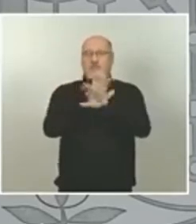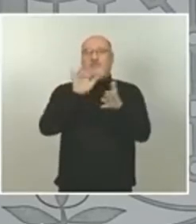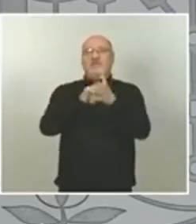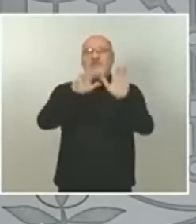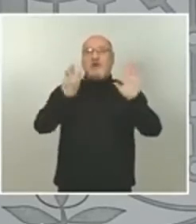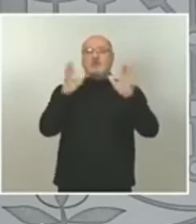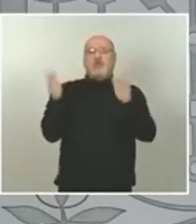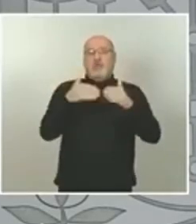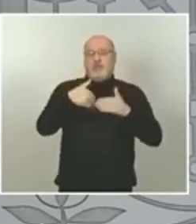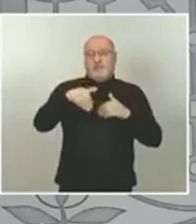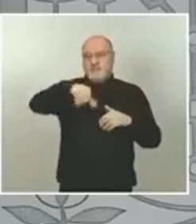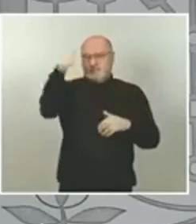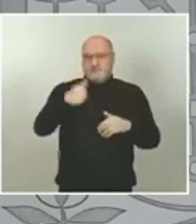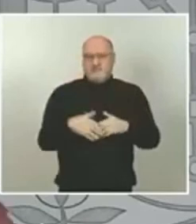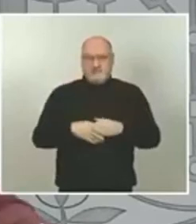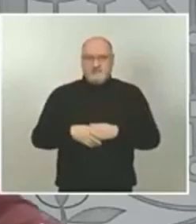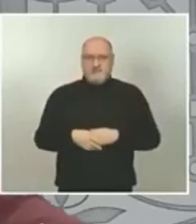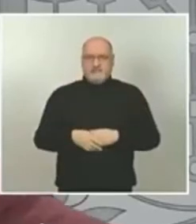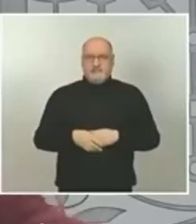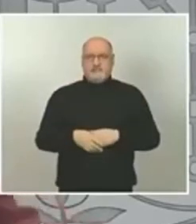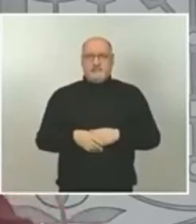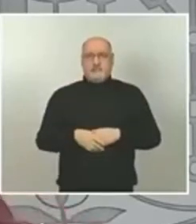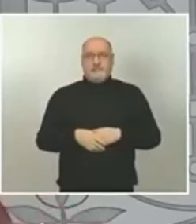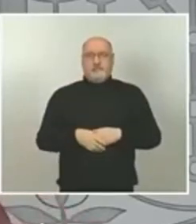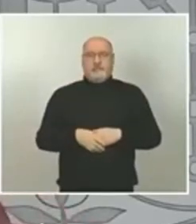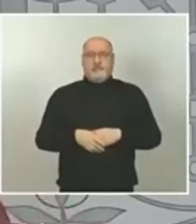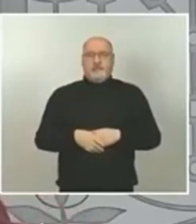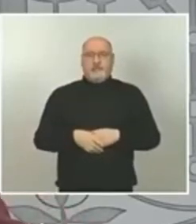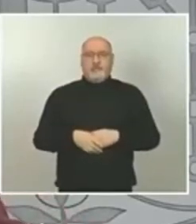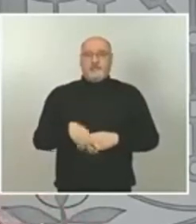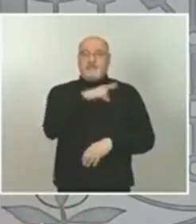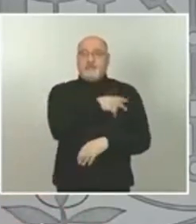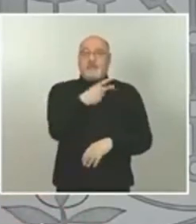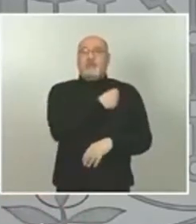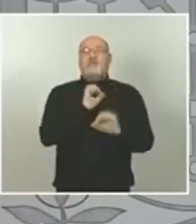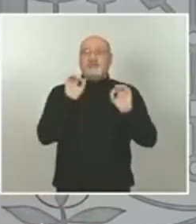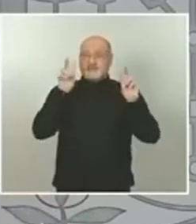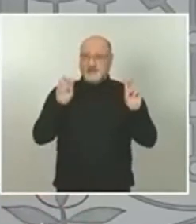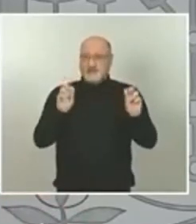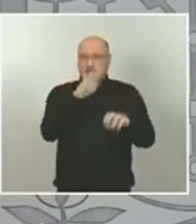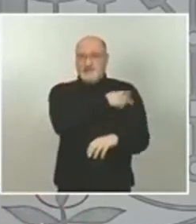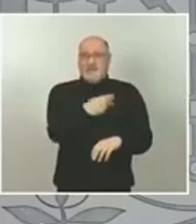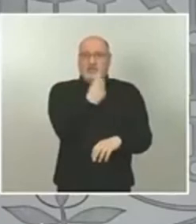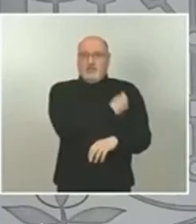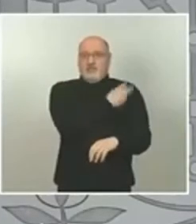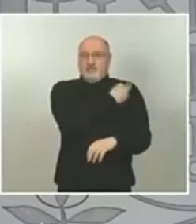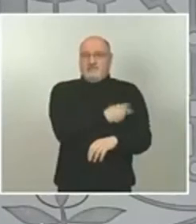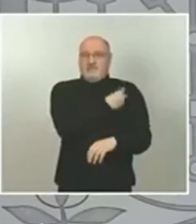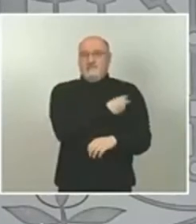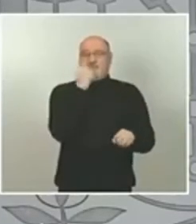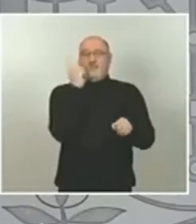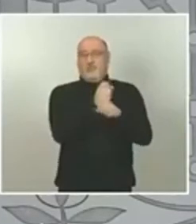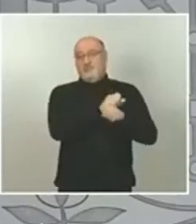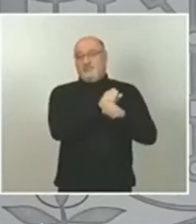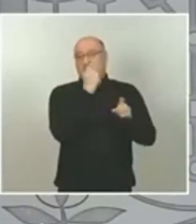marzo. En relación a la vacunación, quiero comentarles, en primer lugar, que